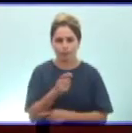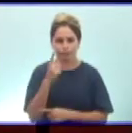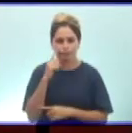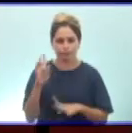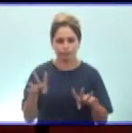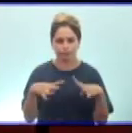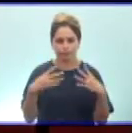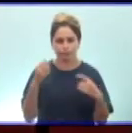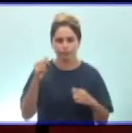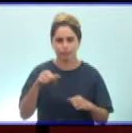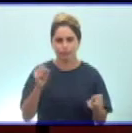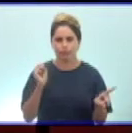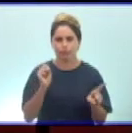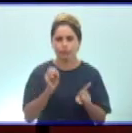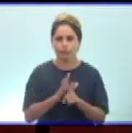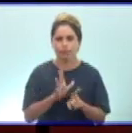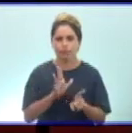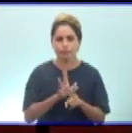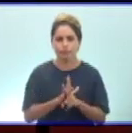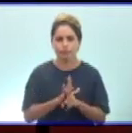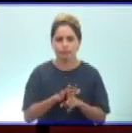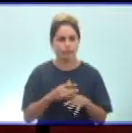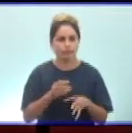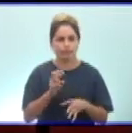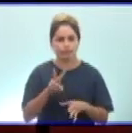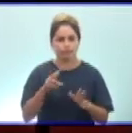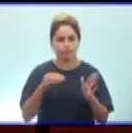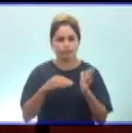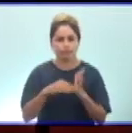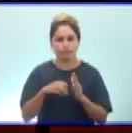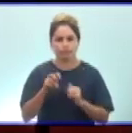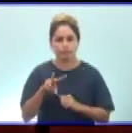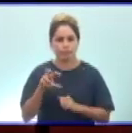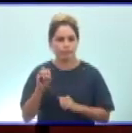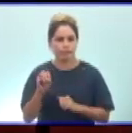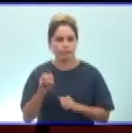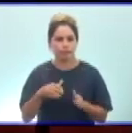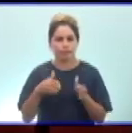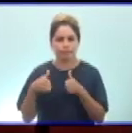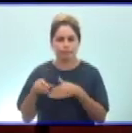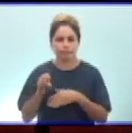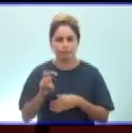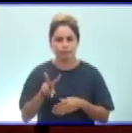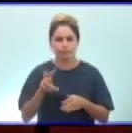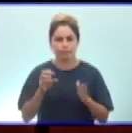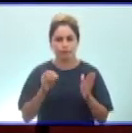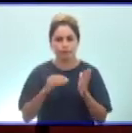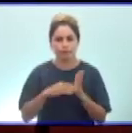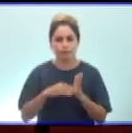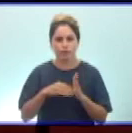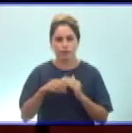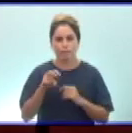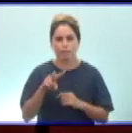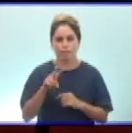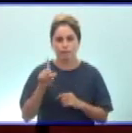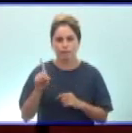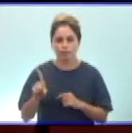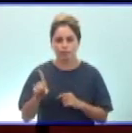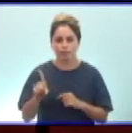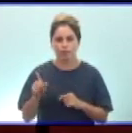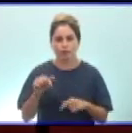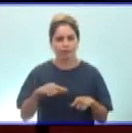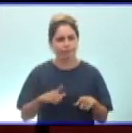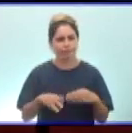curso 2020-2021 y teniendo en cuenta todos los problemas que ha habido con la pandemia, el curso de química de 10º grado